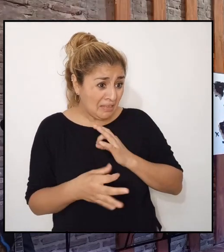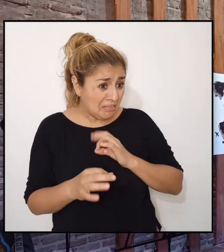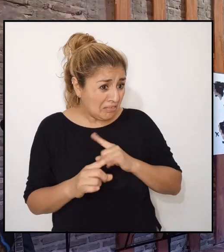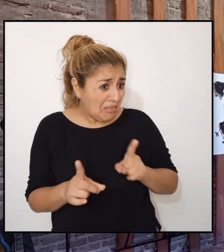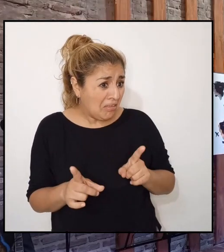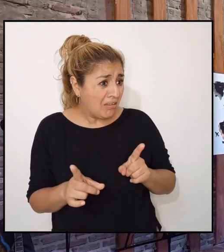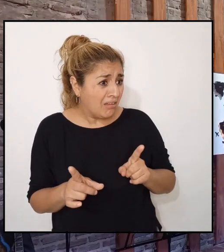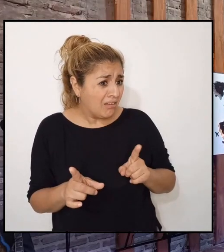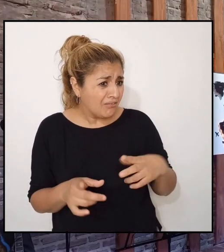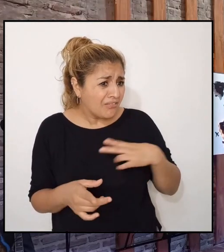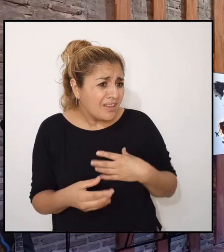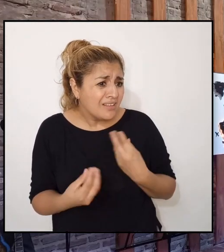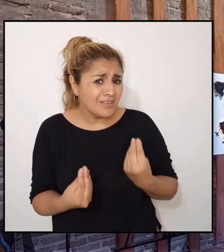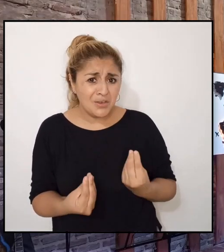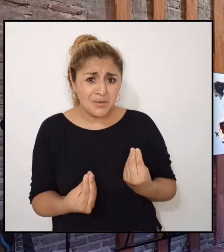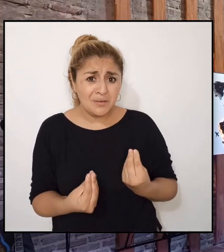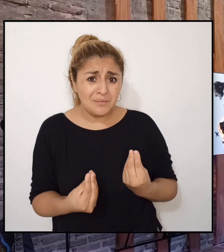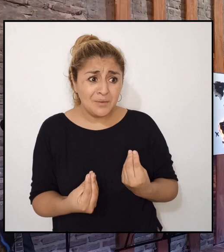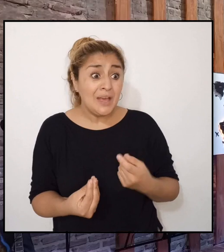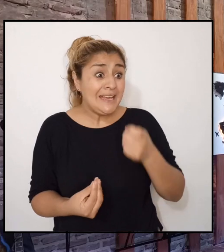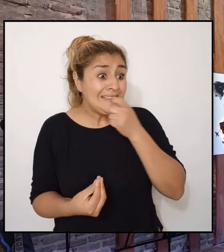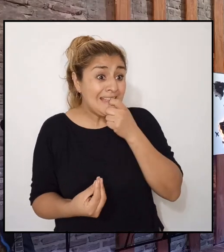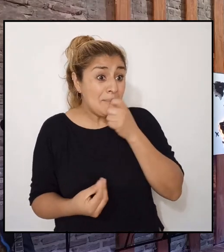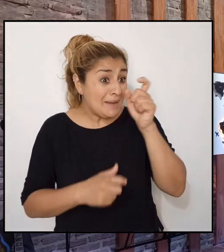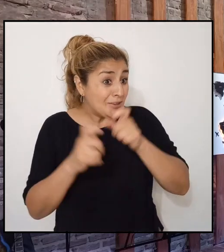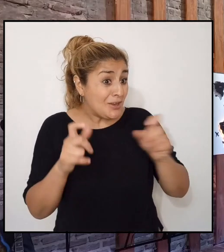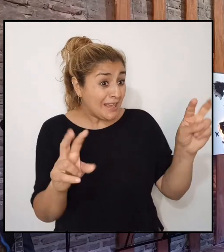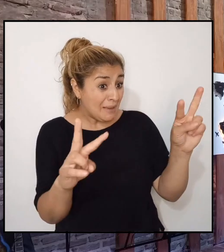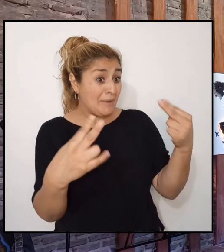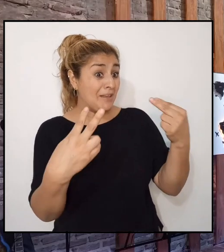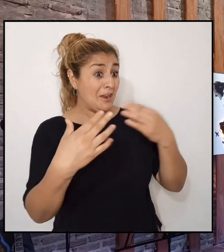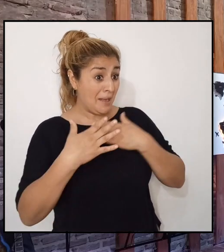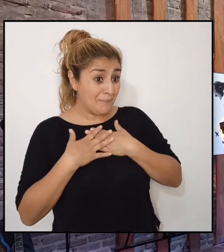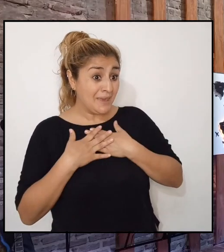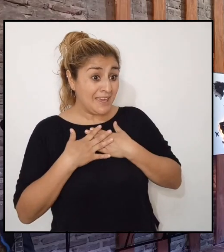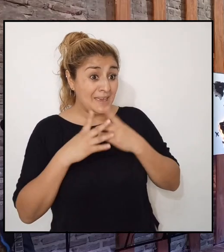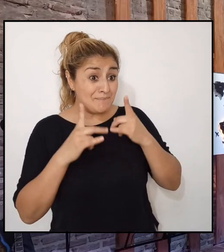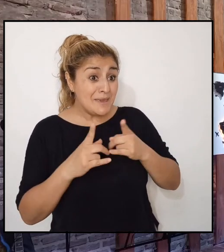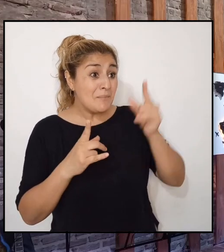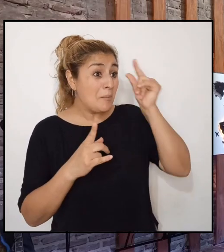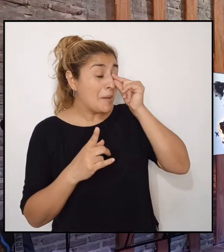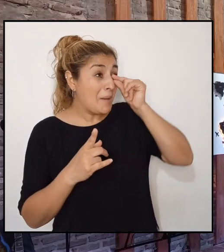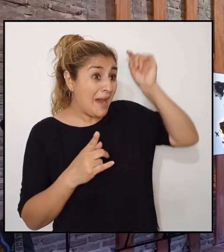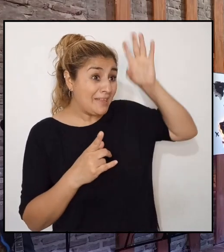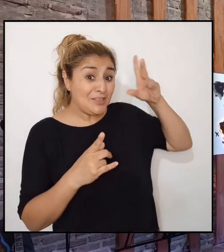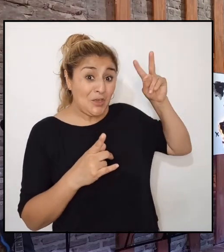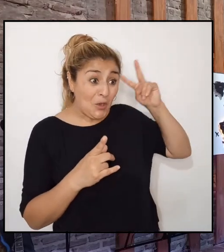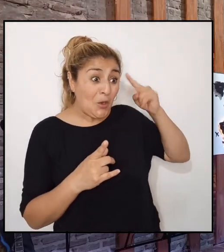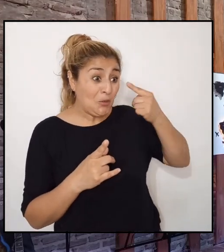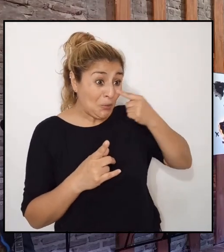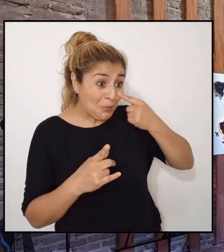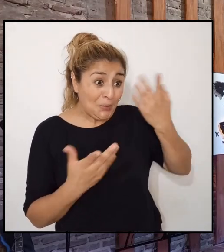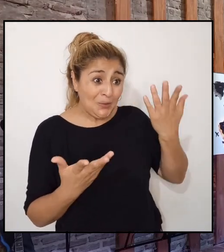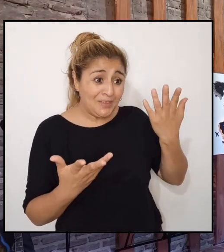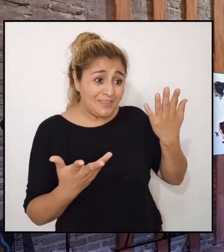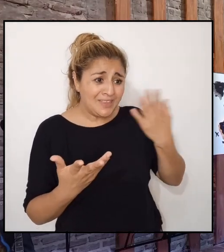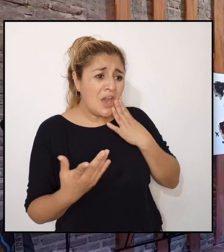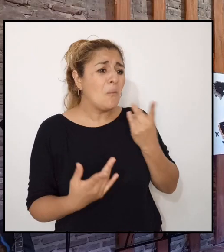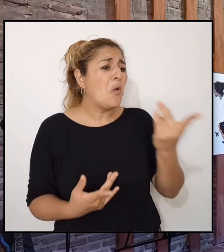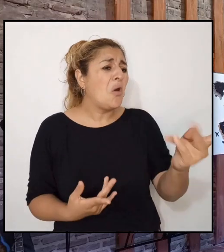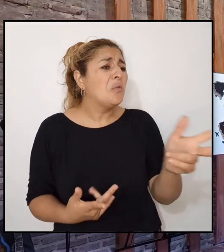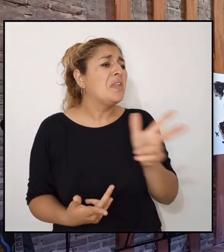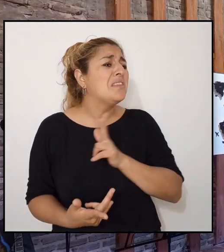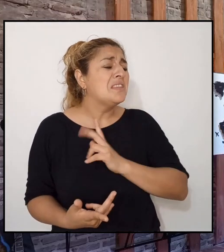El que me ha visto a mí, ha visto al Padre. ¿Cómo pues, dices tú, muéstranos el